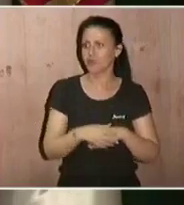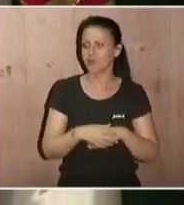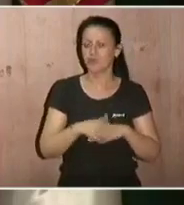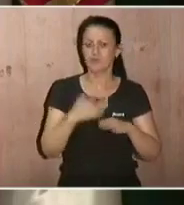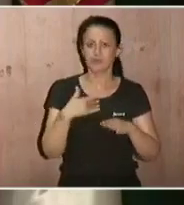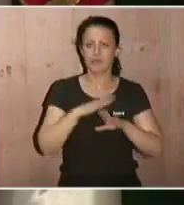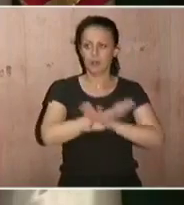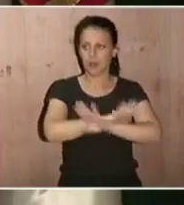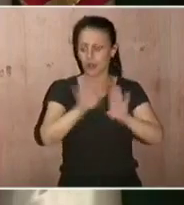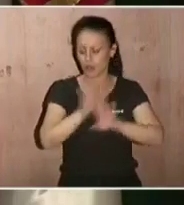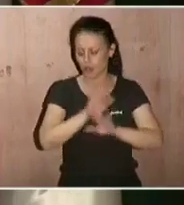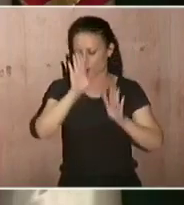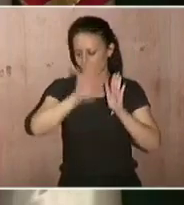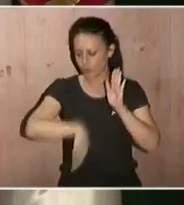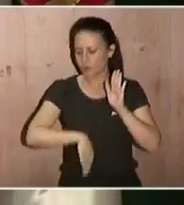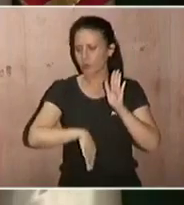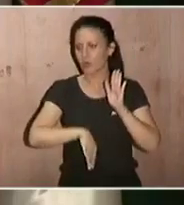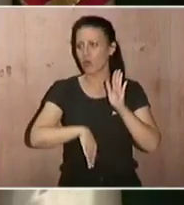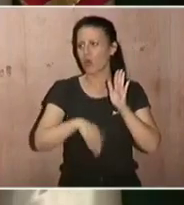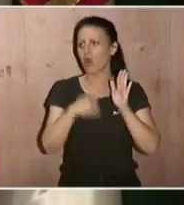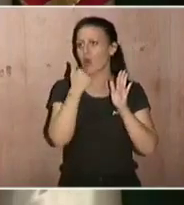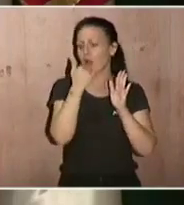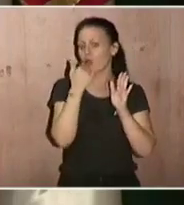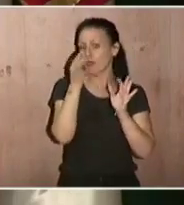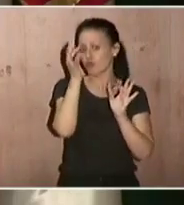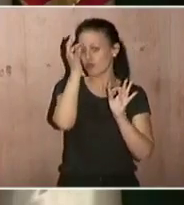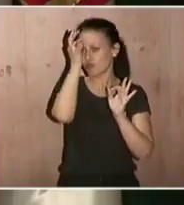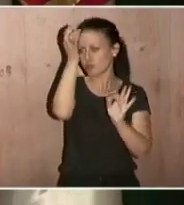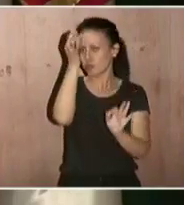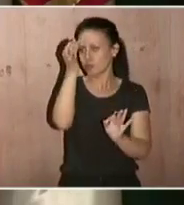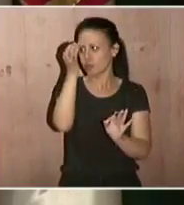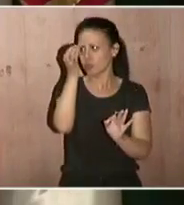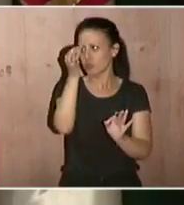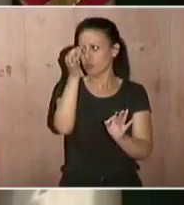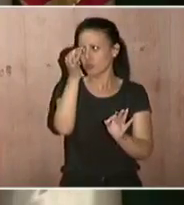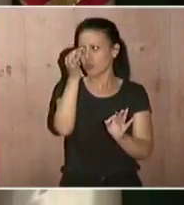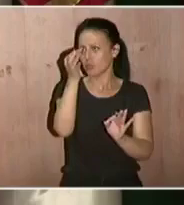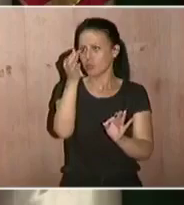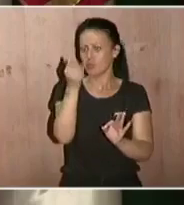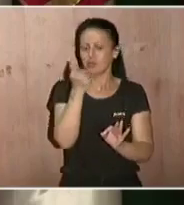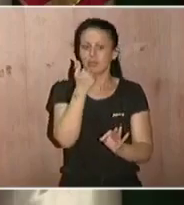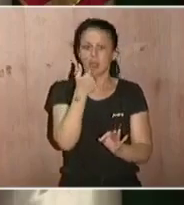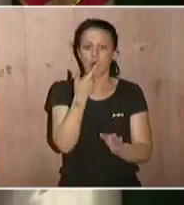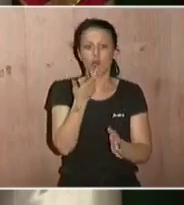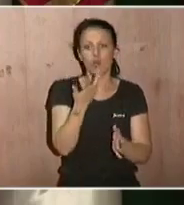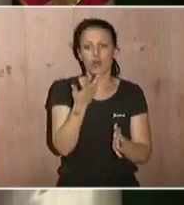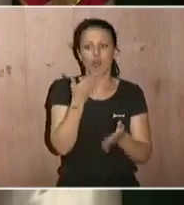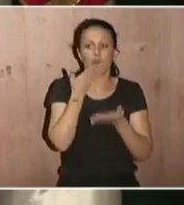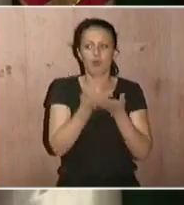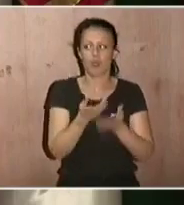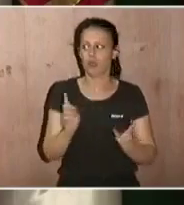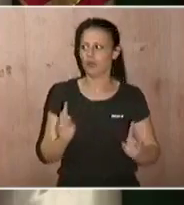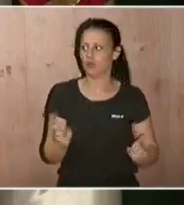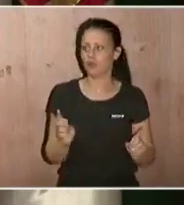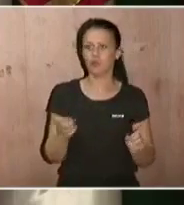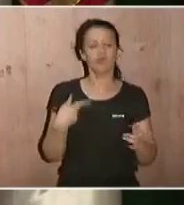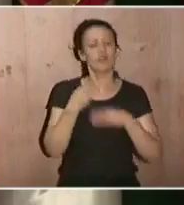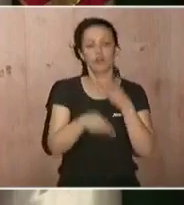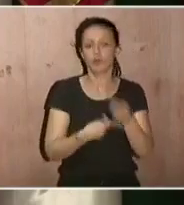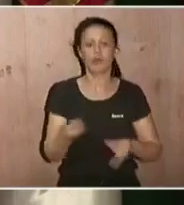una cuestión docta y, a ser posible, pues algo amena. Bueno, pues no voy a hacer